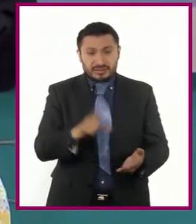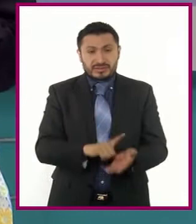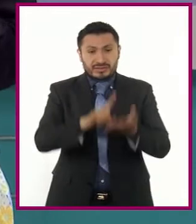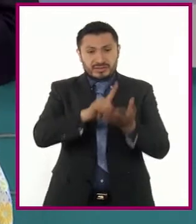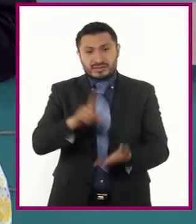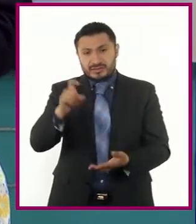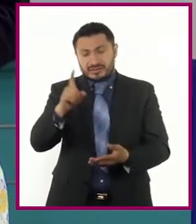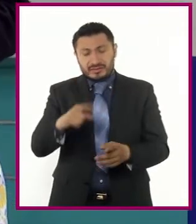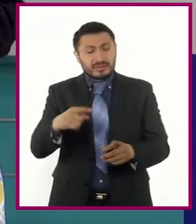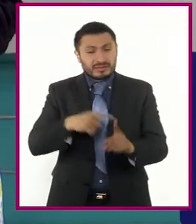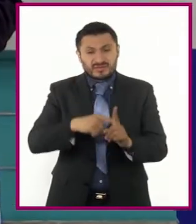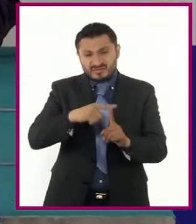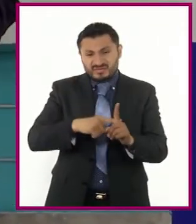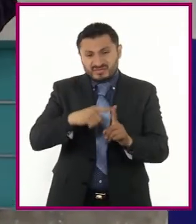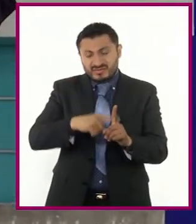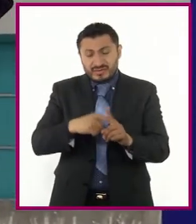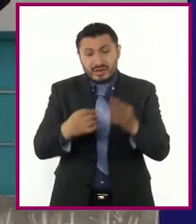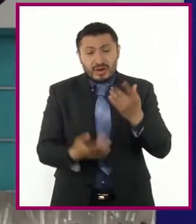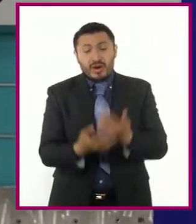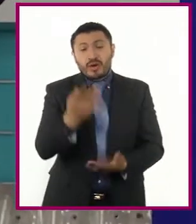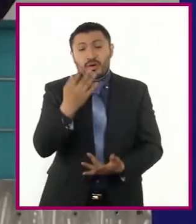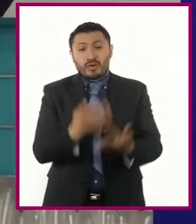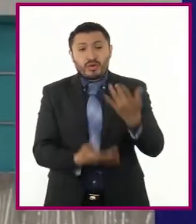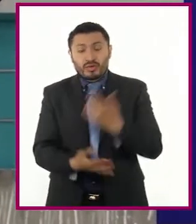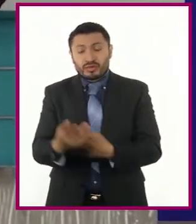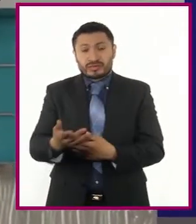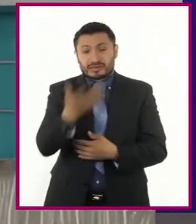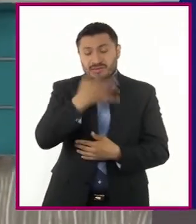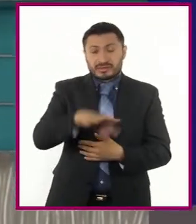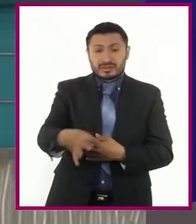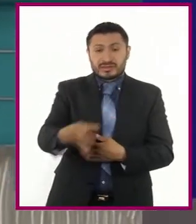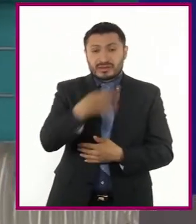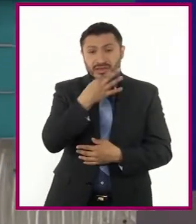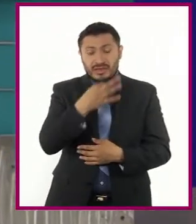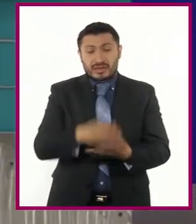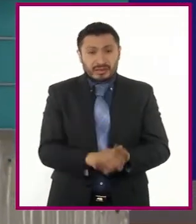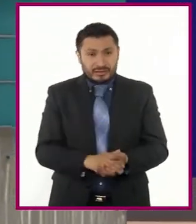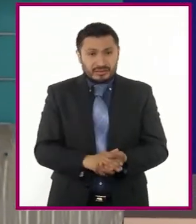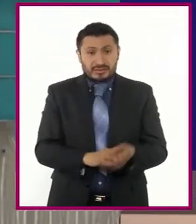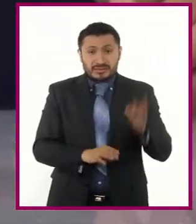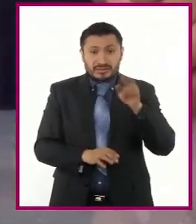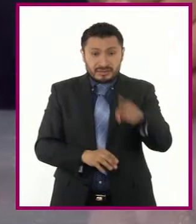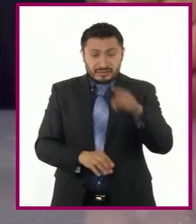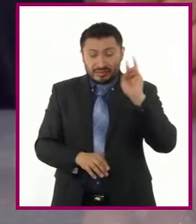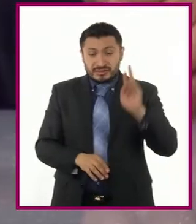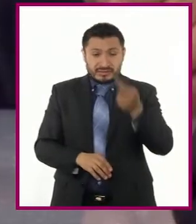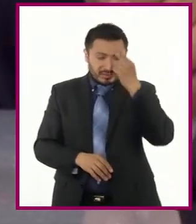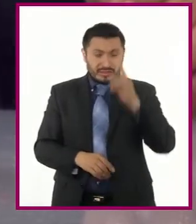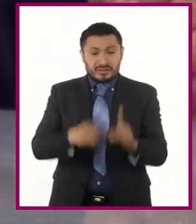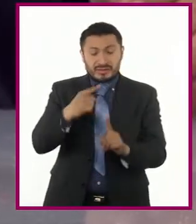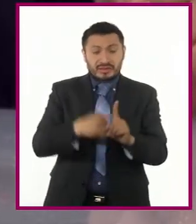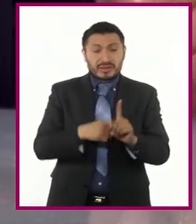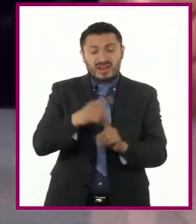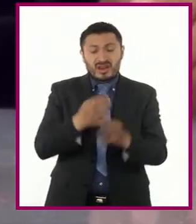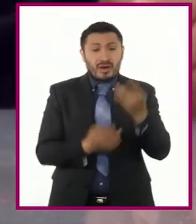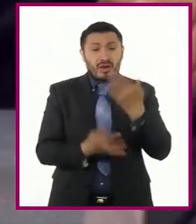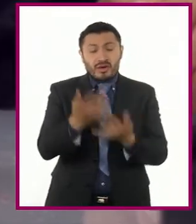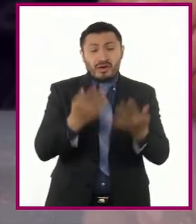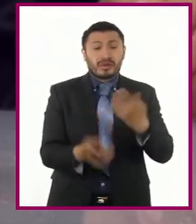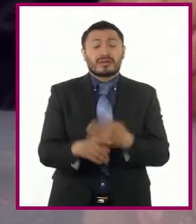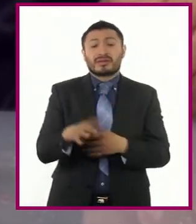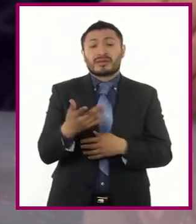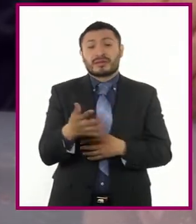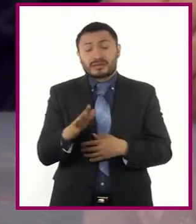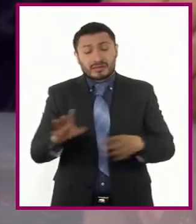a temperatura de ebullición por 10 minutos. Recuerden que la temperatura de ebullición es